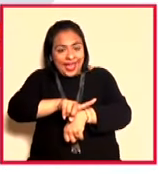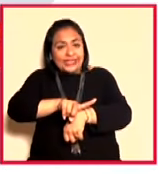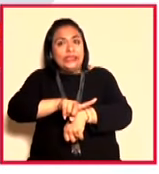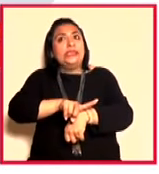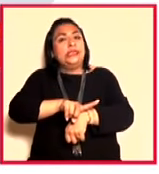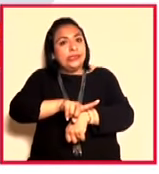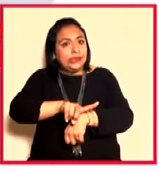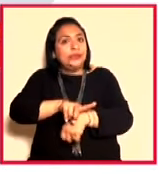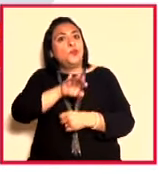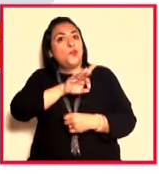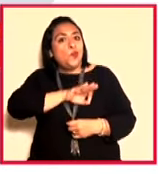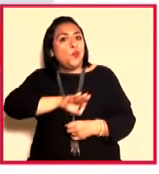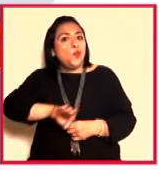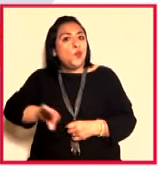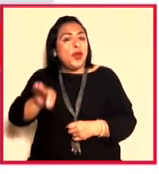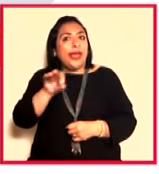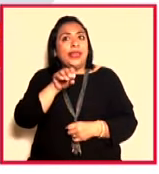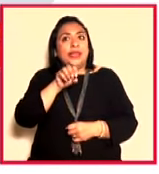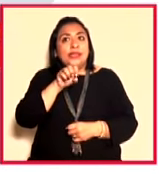posibilidad